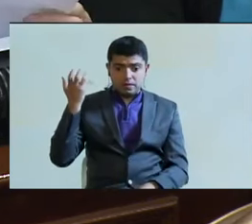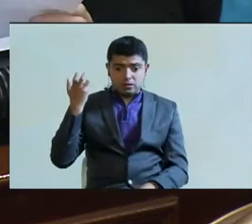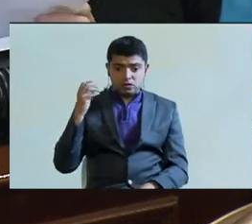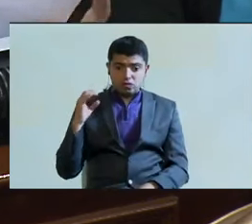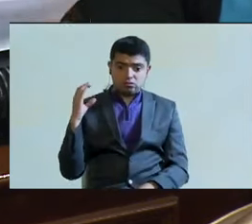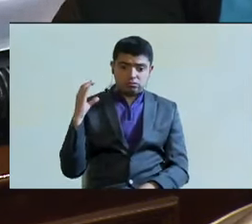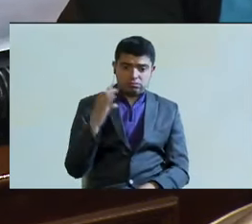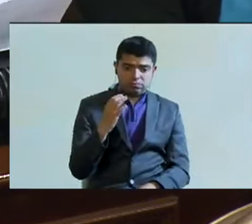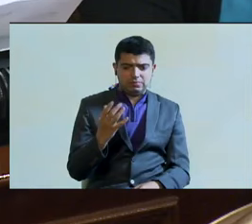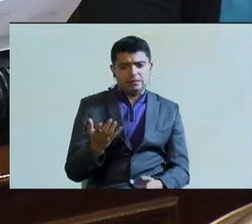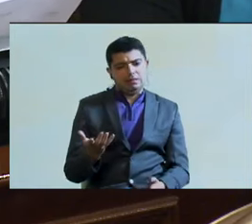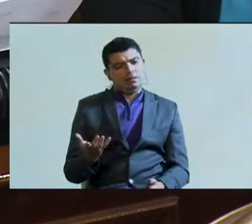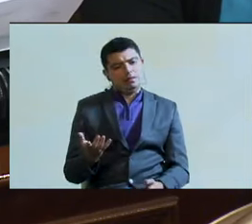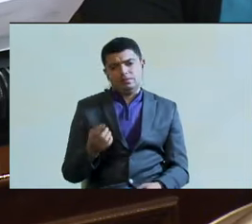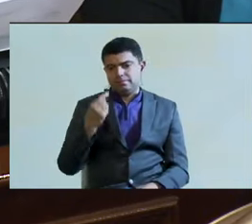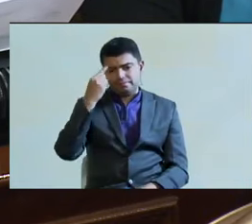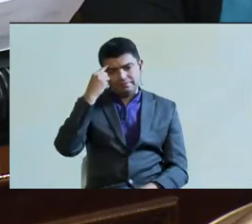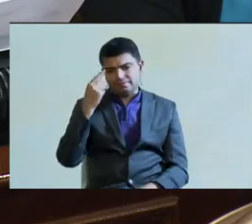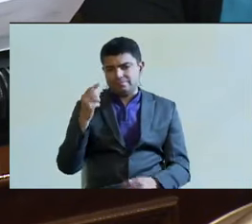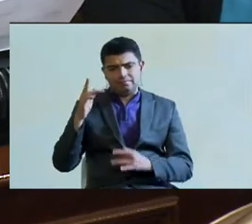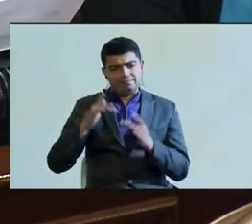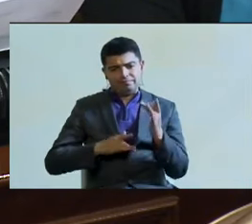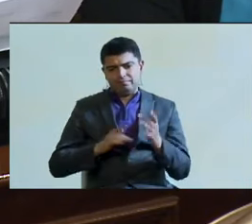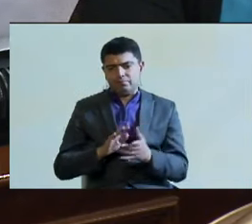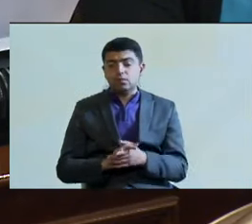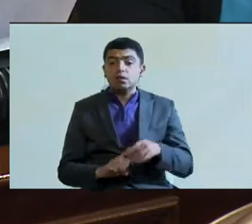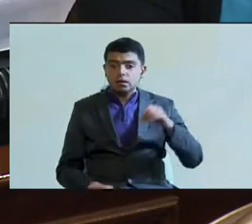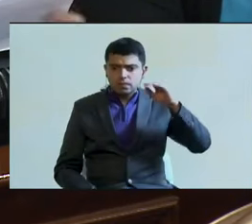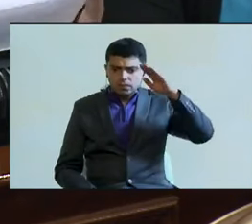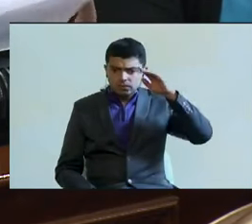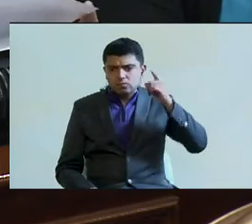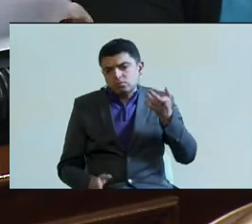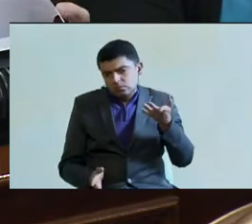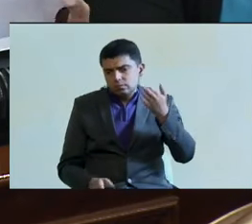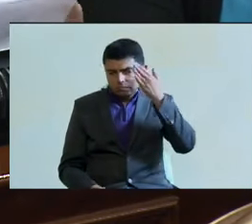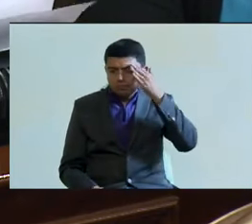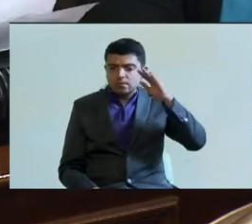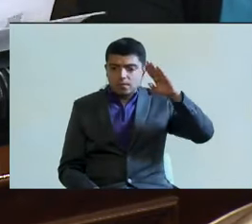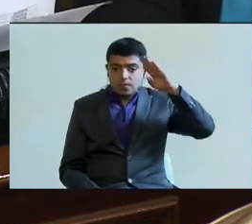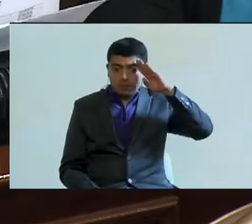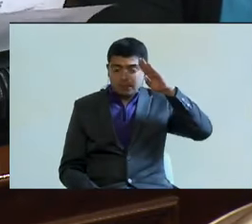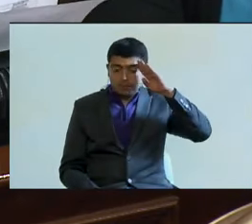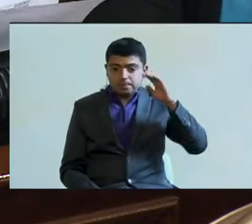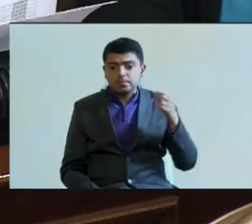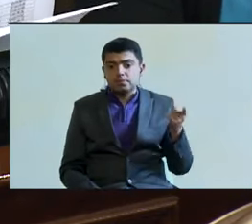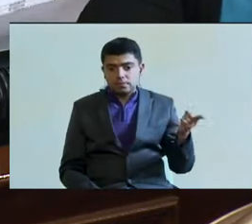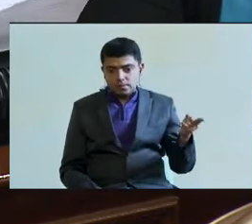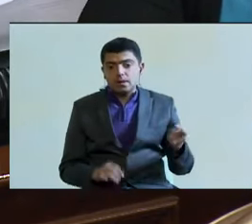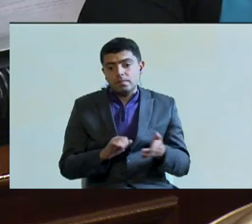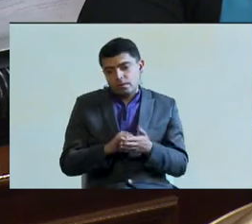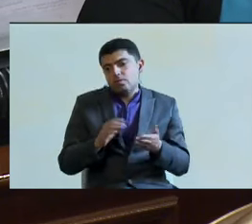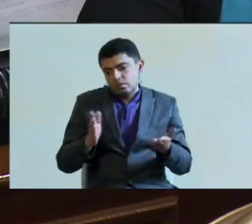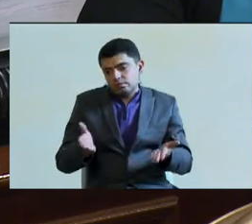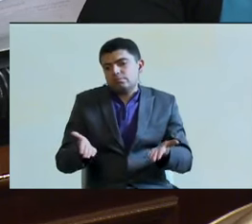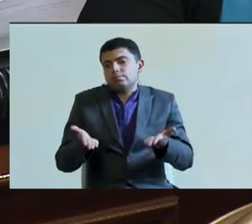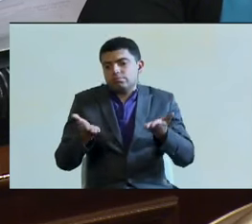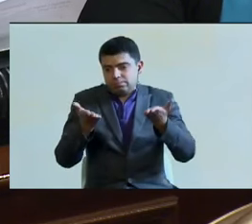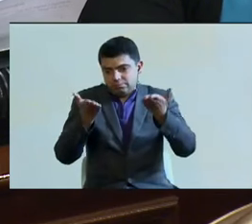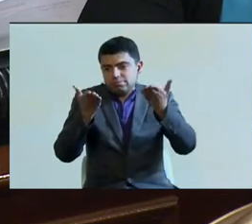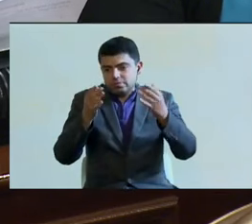Yo sé que la policía se merece que que demos una mejoría y